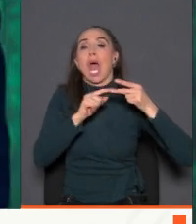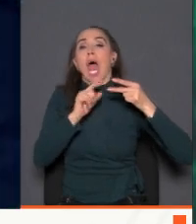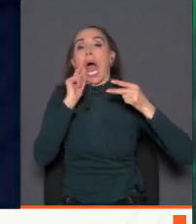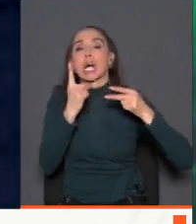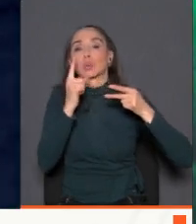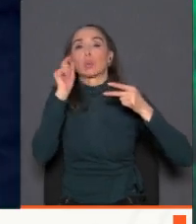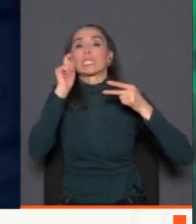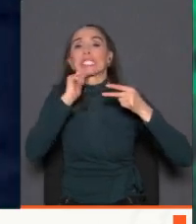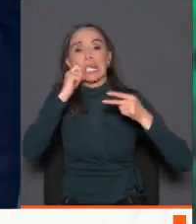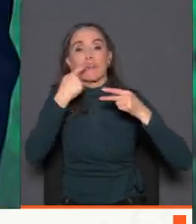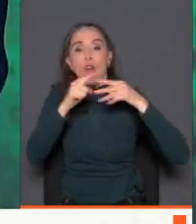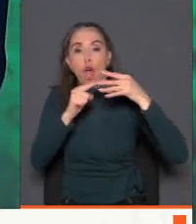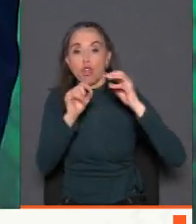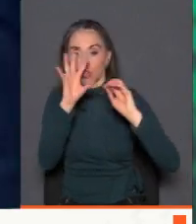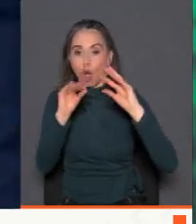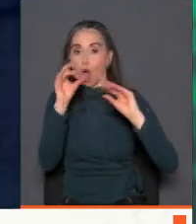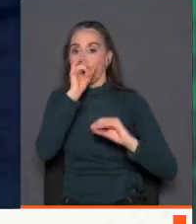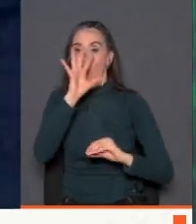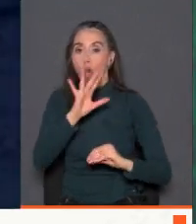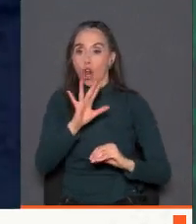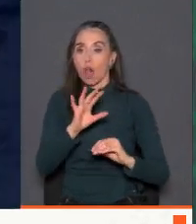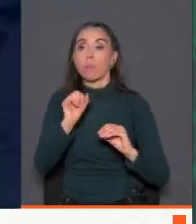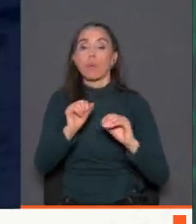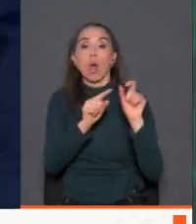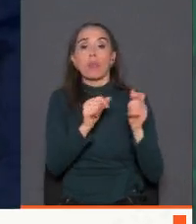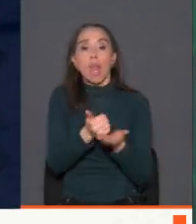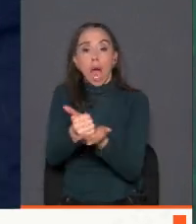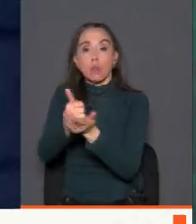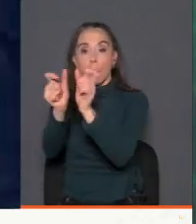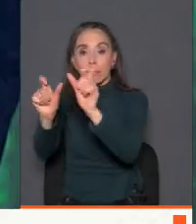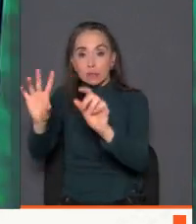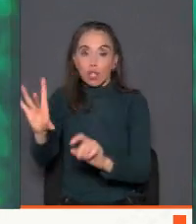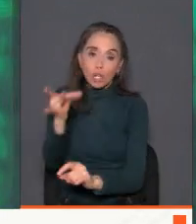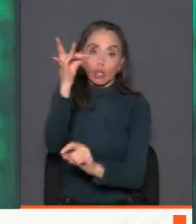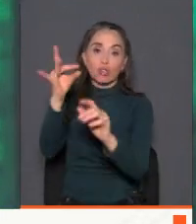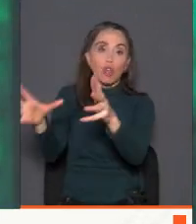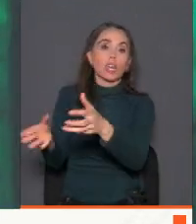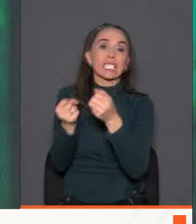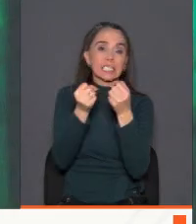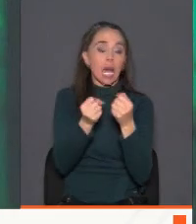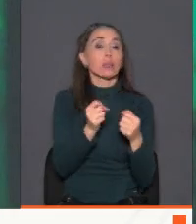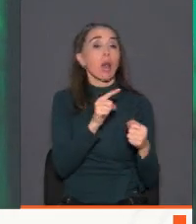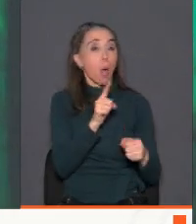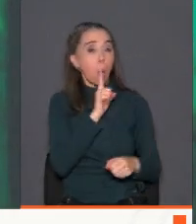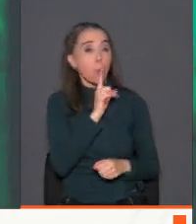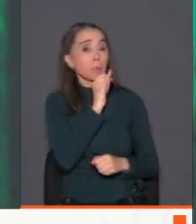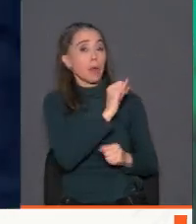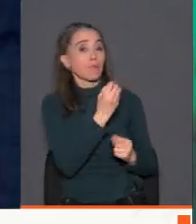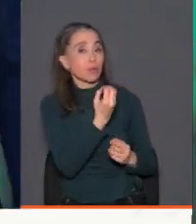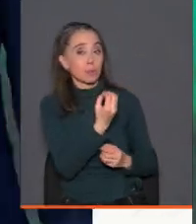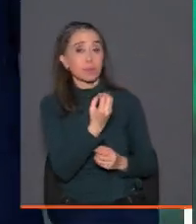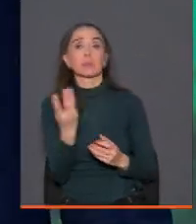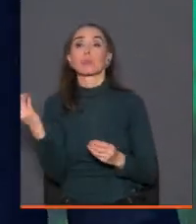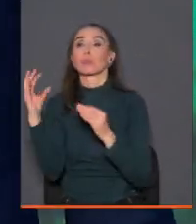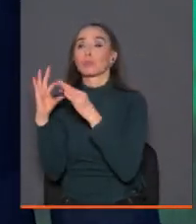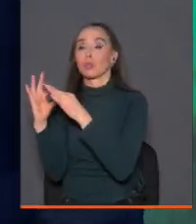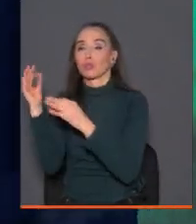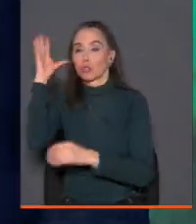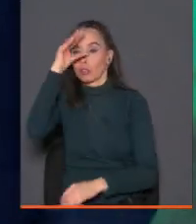este caso a la posibilidad de un rescate. Parte de lo último de este bloque. Sea, muchas gracias, muy buenas noches. Nos vemos.